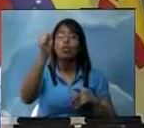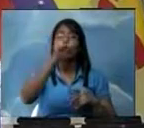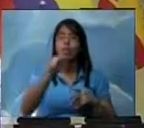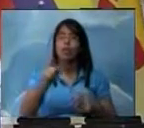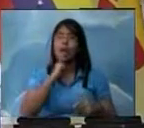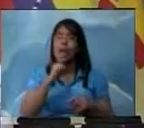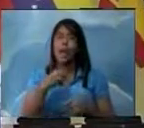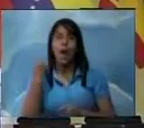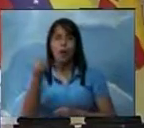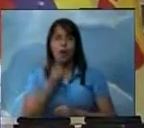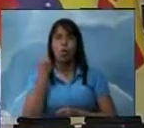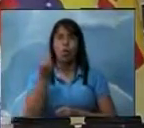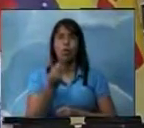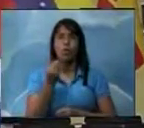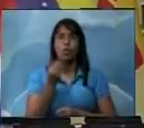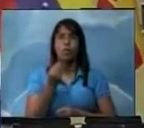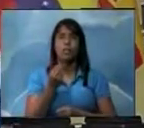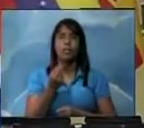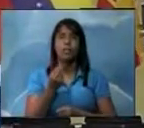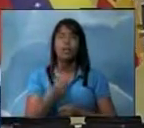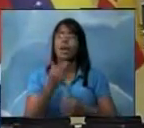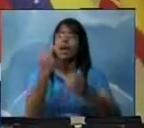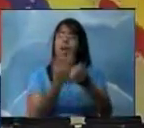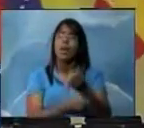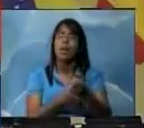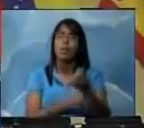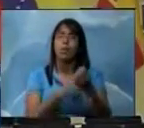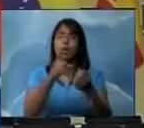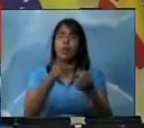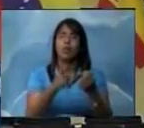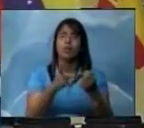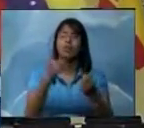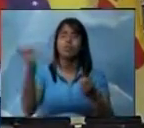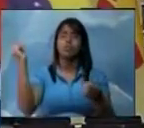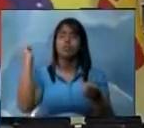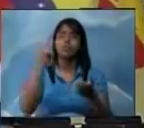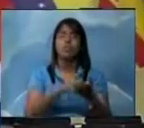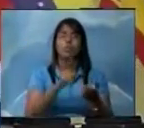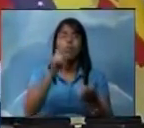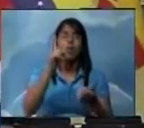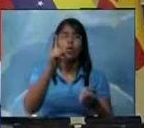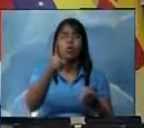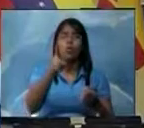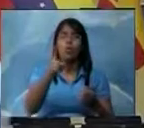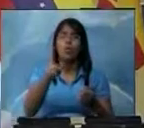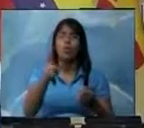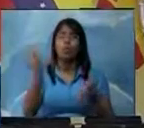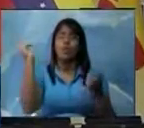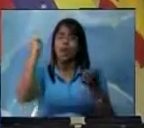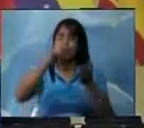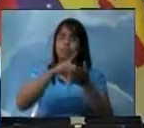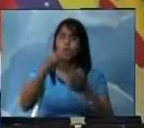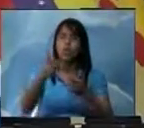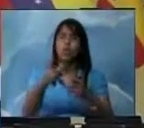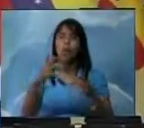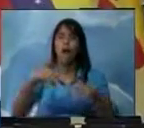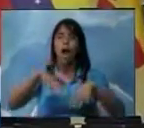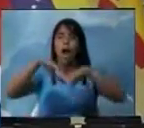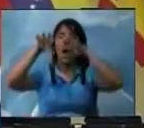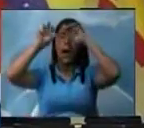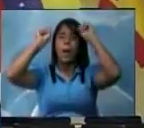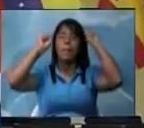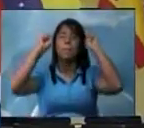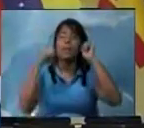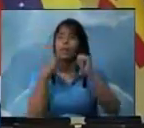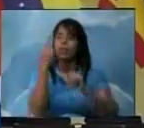Era joven. Hermano Carlos Campaña Morton llevó una misión: aprender